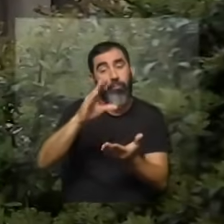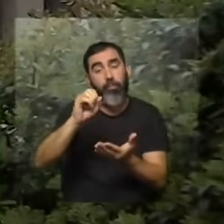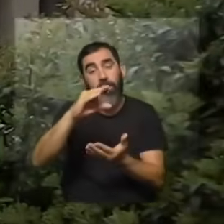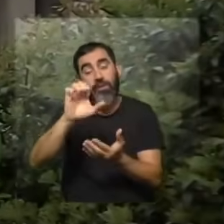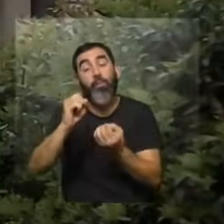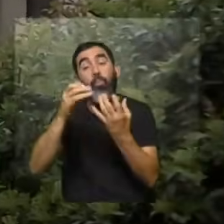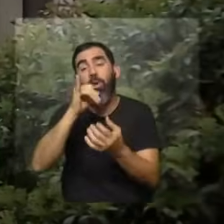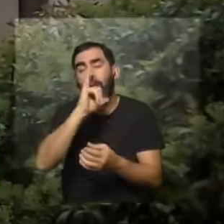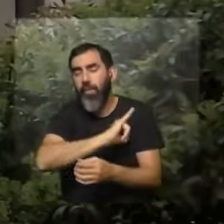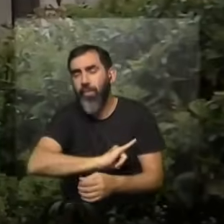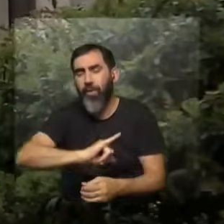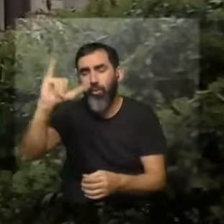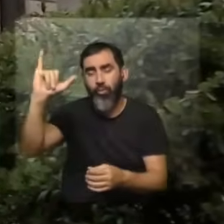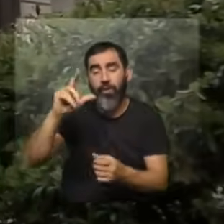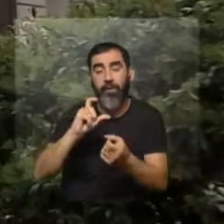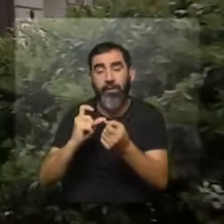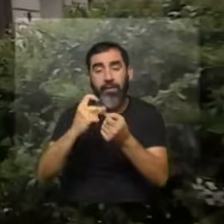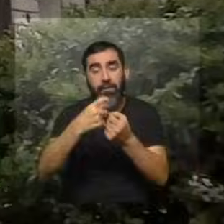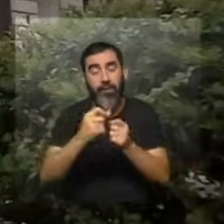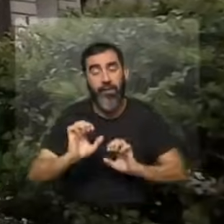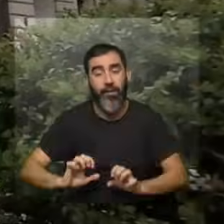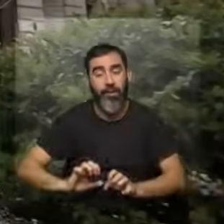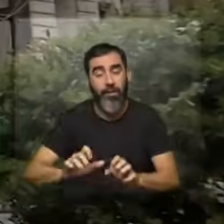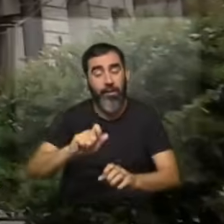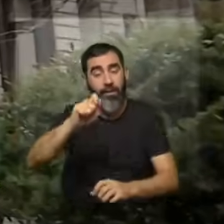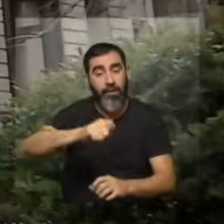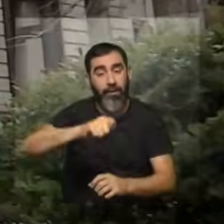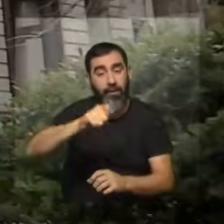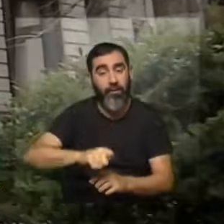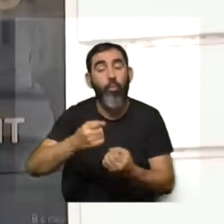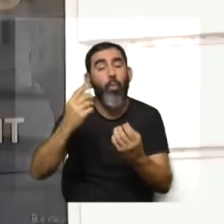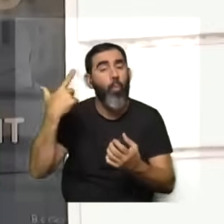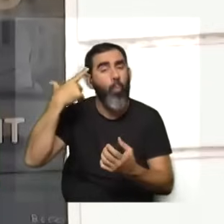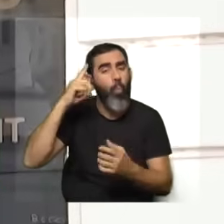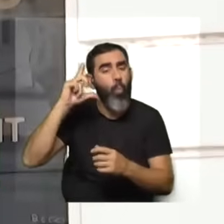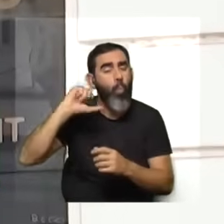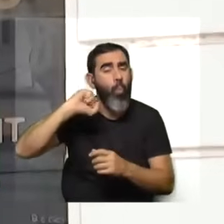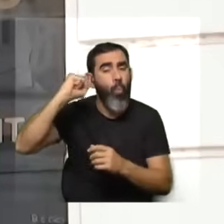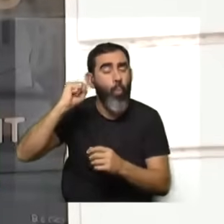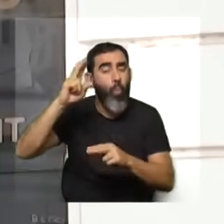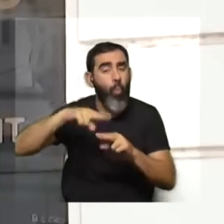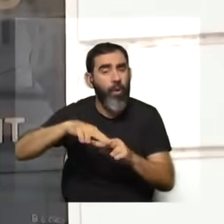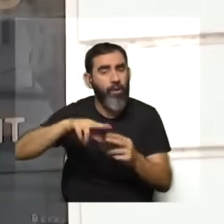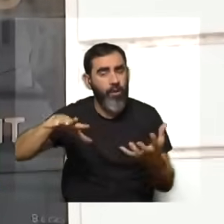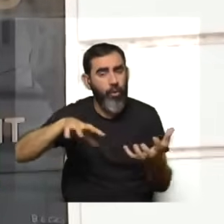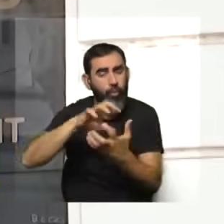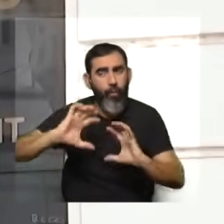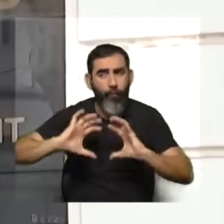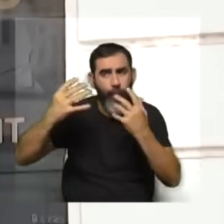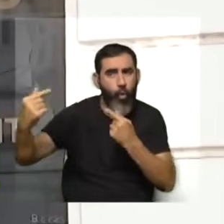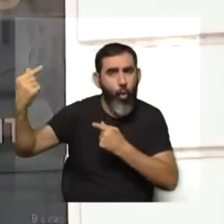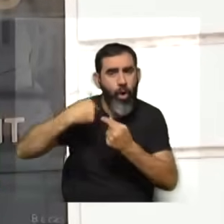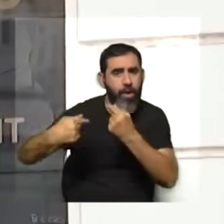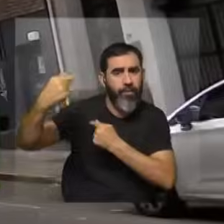raíz de la denuncia presentada por el sindicato de funcionarios judiciales por la muerte de un compañero por situaciones de violencia y